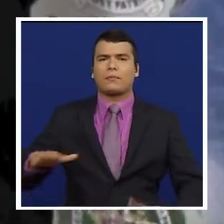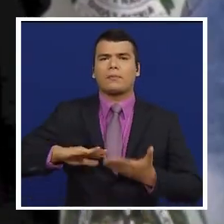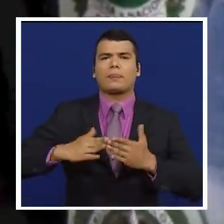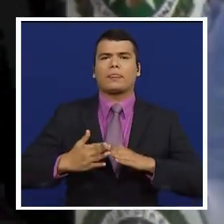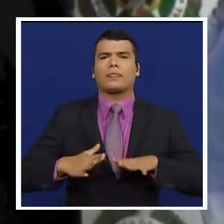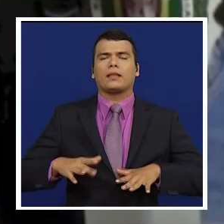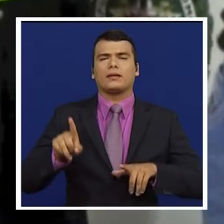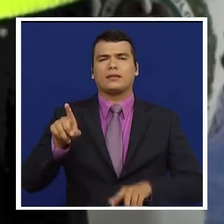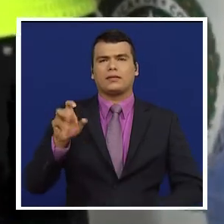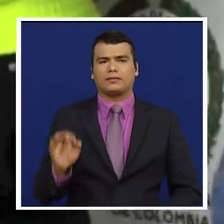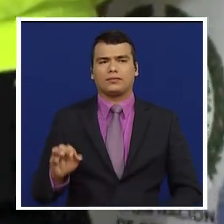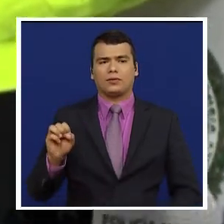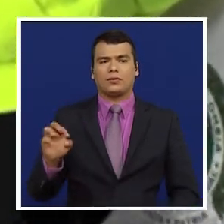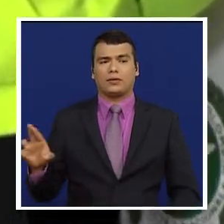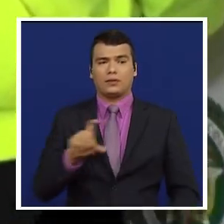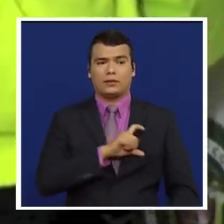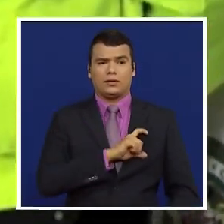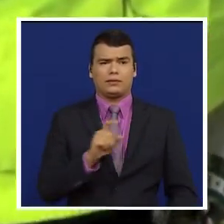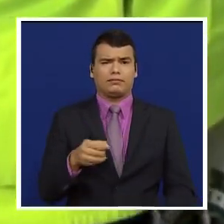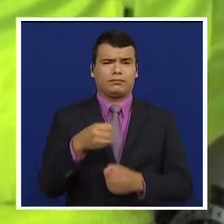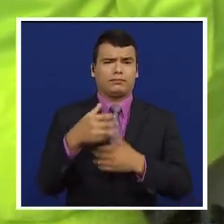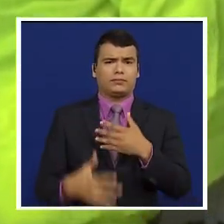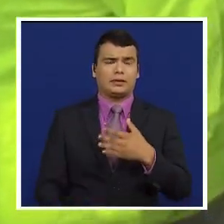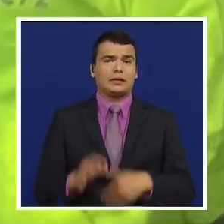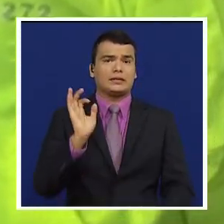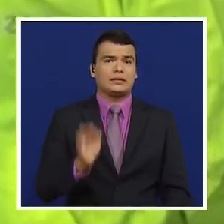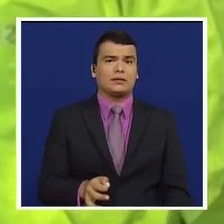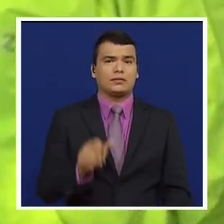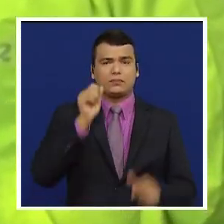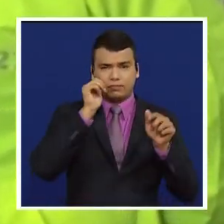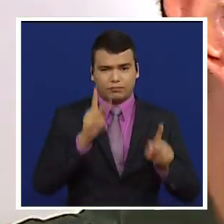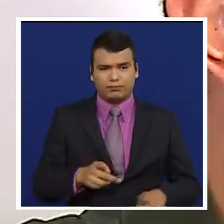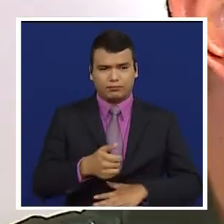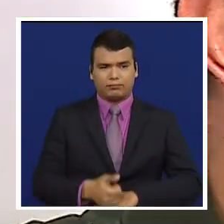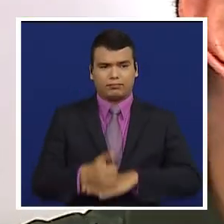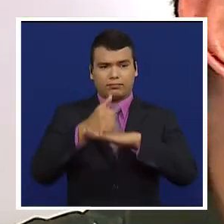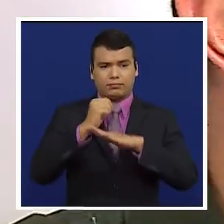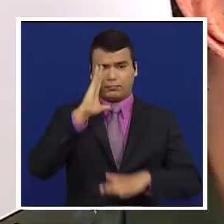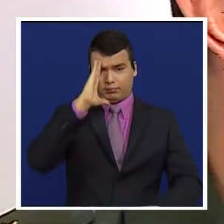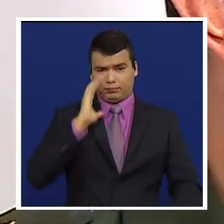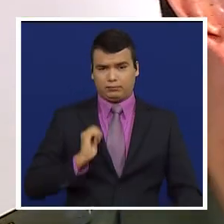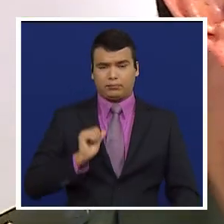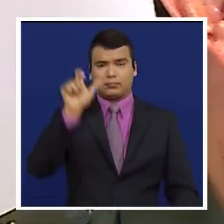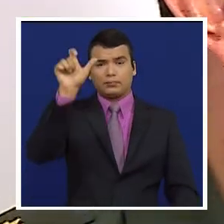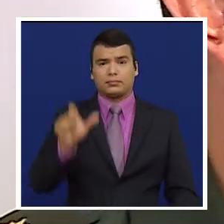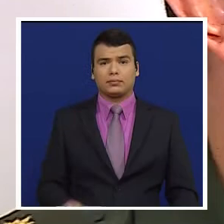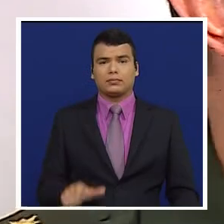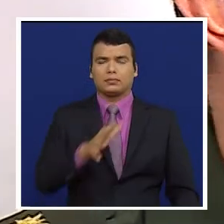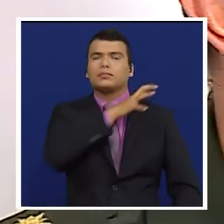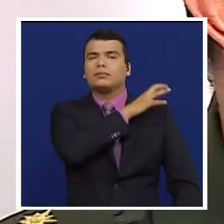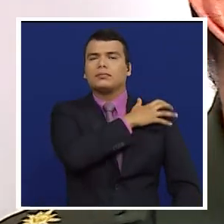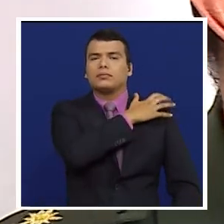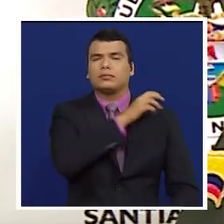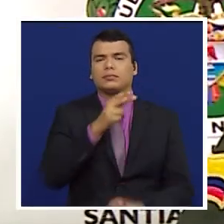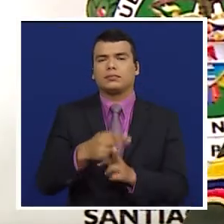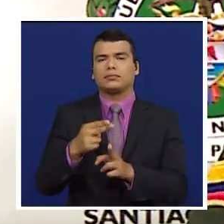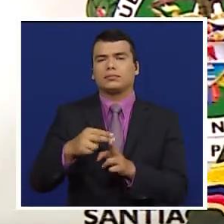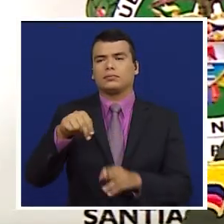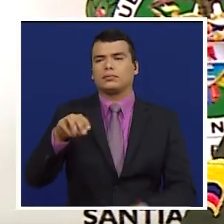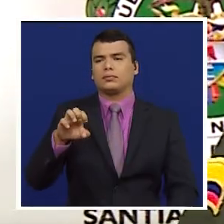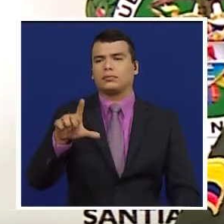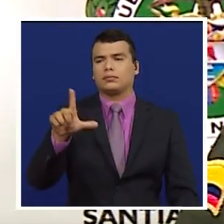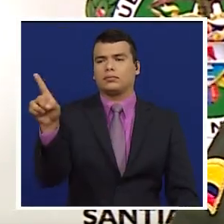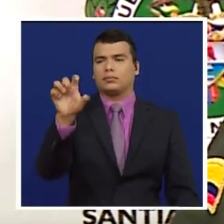al oriente de Cali, podrían ser muchos más, según el comandante de la Policía Metropolitana, el general Nelson Ramírez.